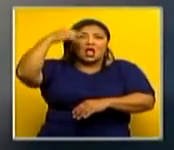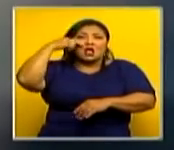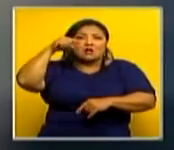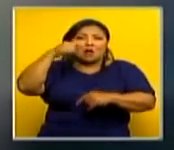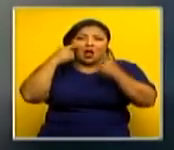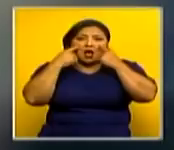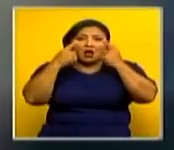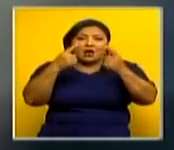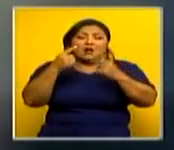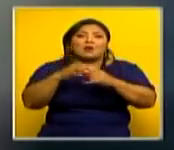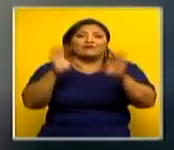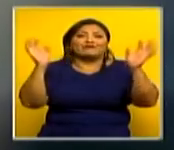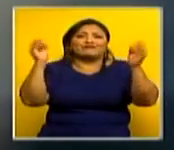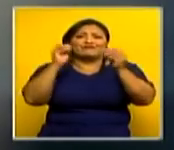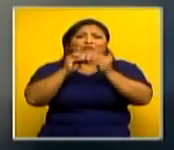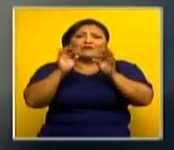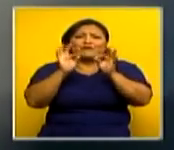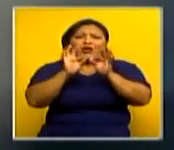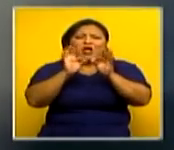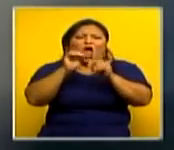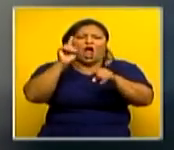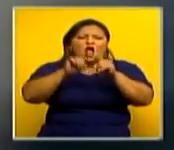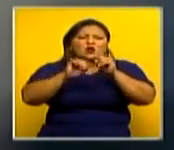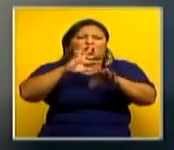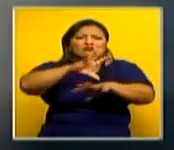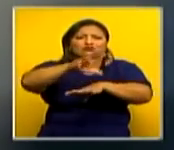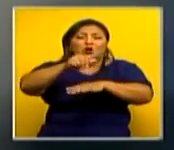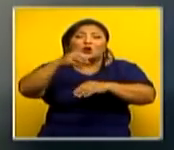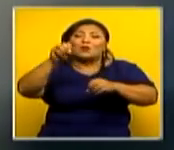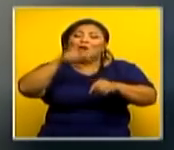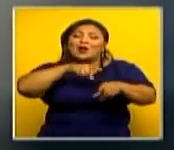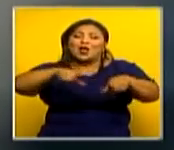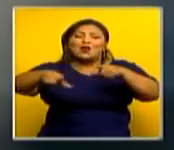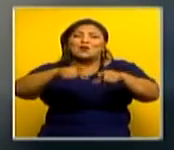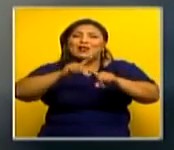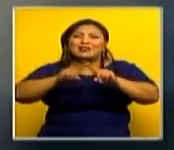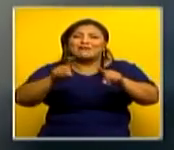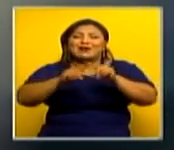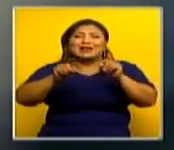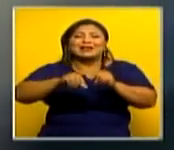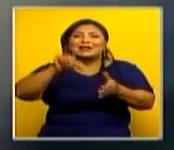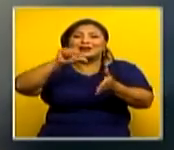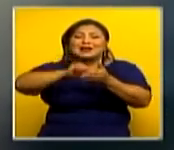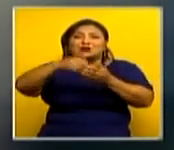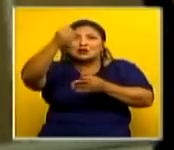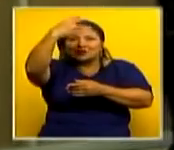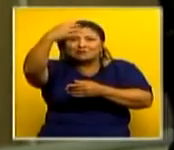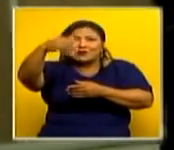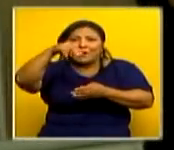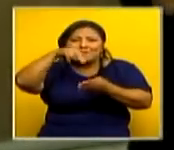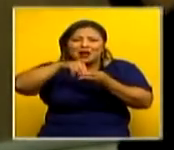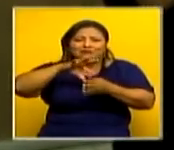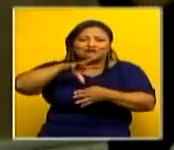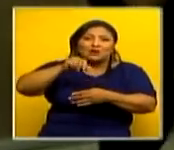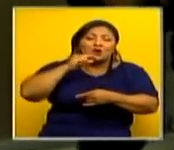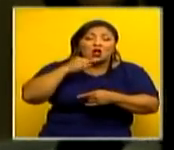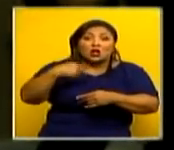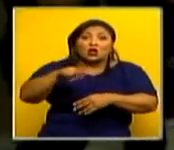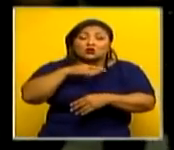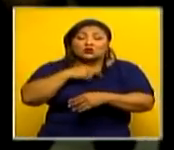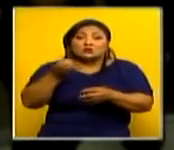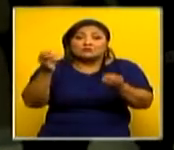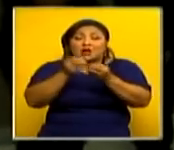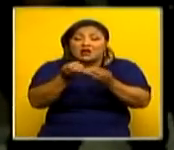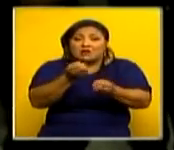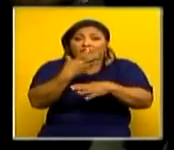sido viralizado como el autor de algunos delitos en semáforos de la ciudad de Guayaquil. Nosotros tendremos más